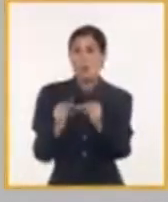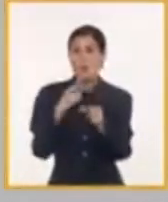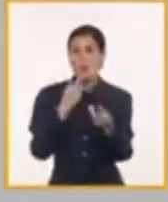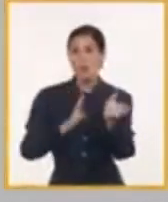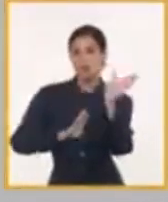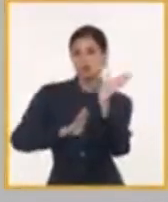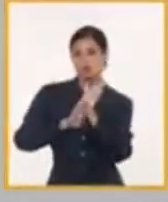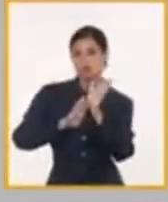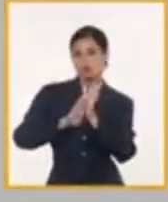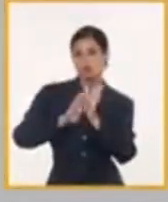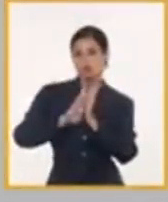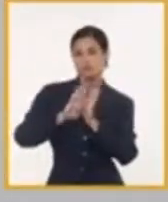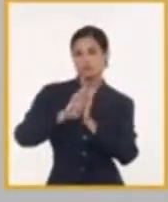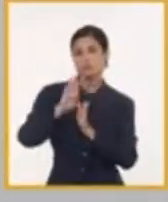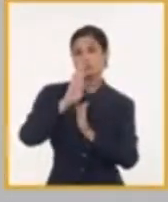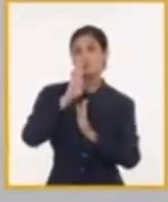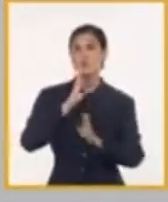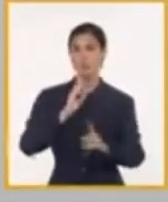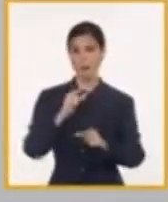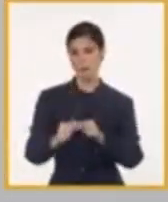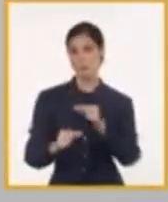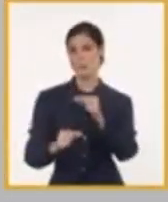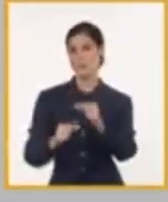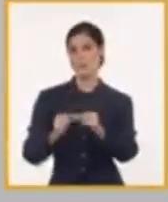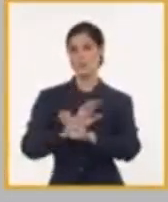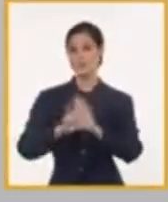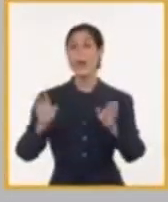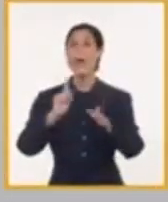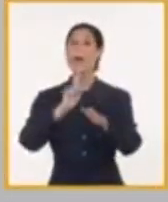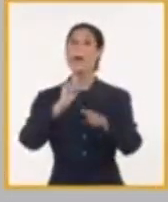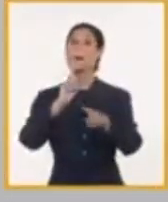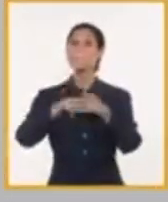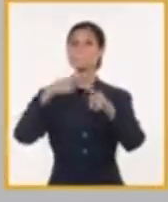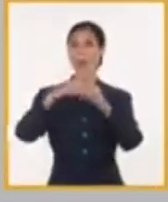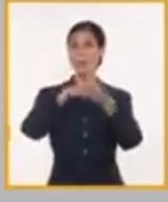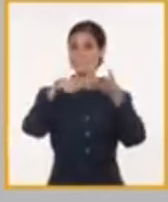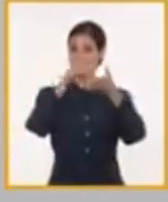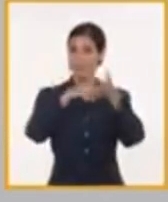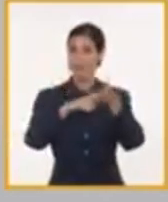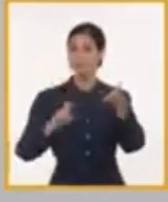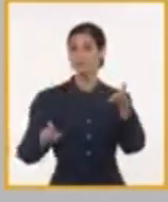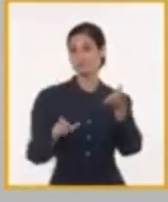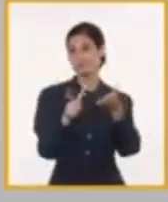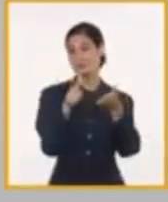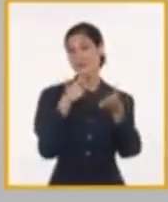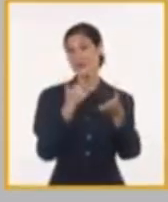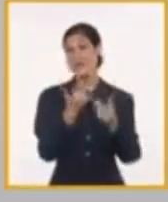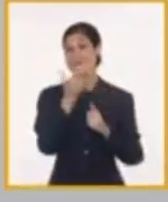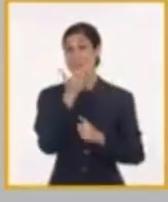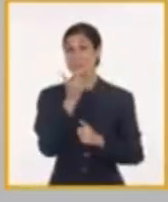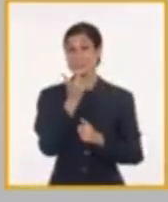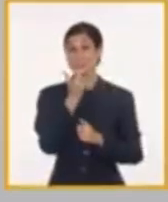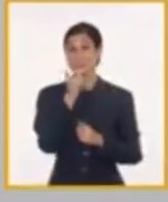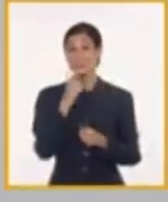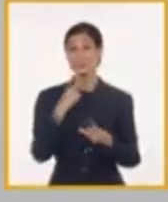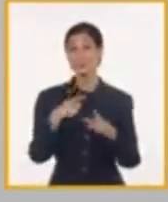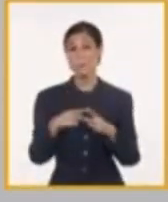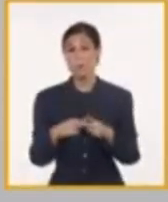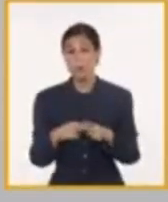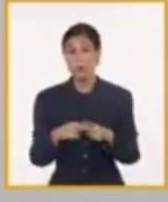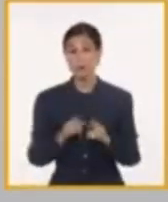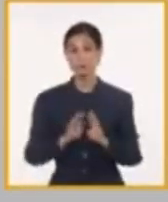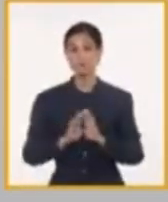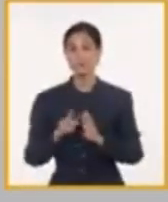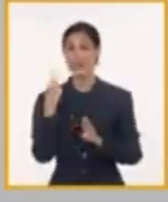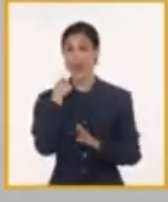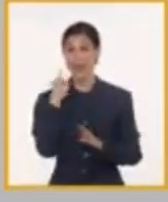a crecer. Muy difícil ya el cumplimiento de los planes productivos por las afectaciones que hemos presentado durante el